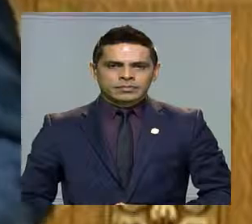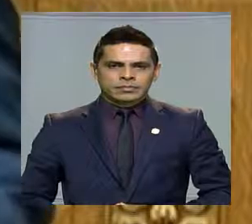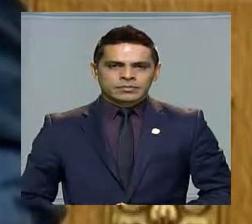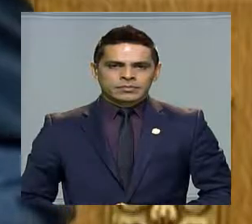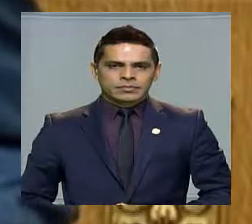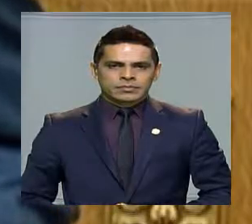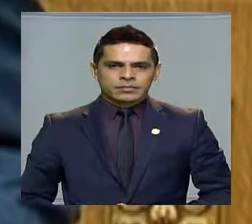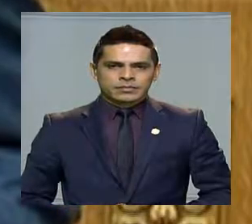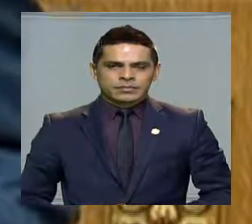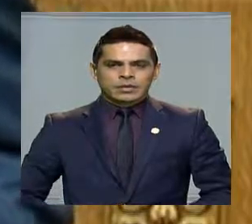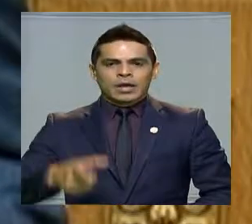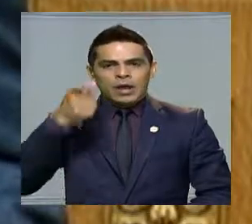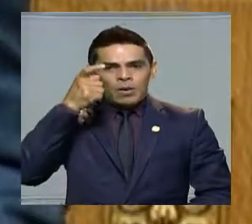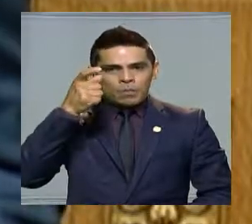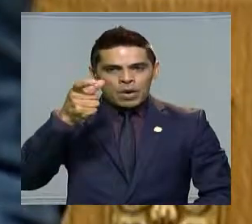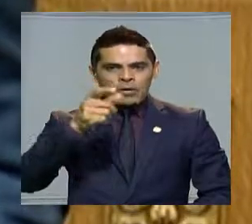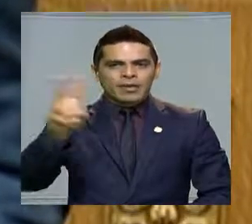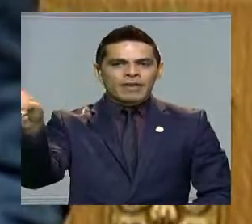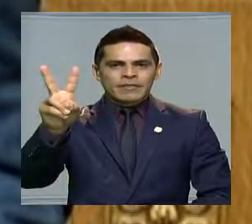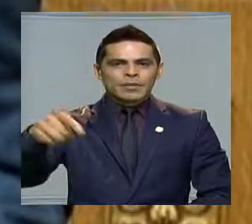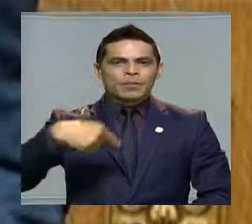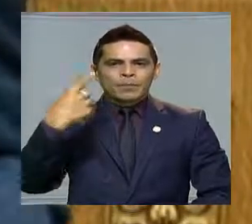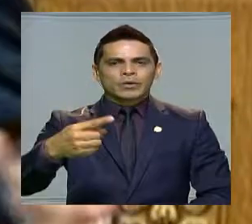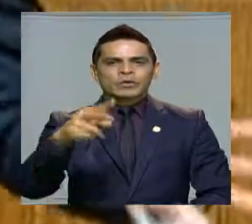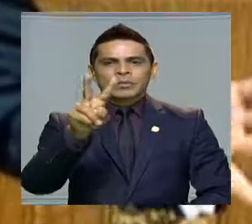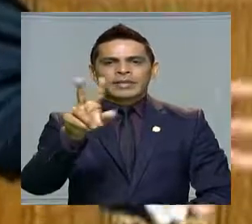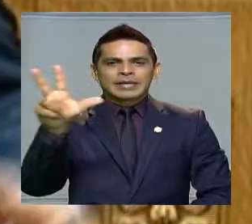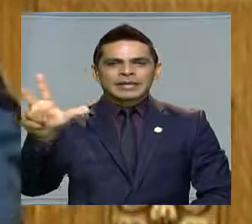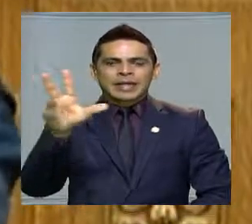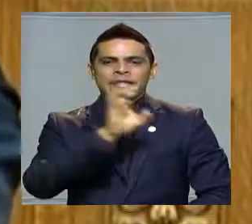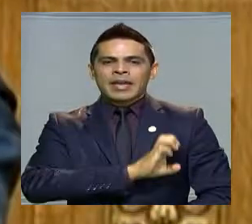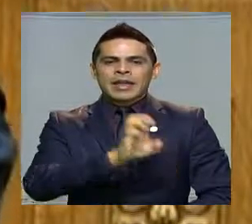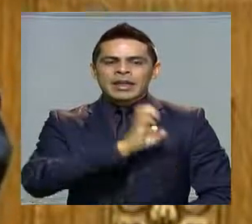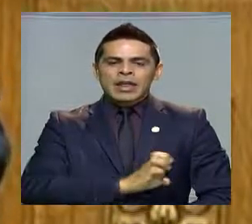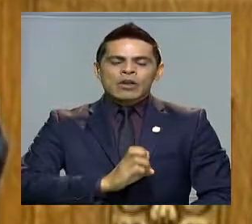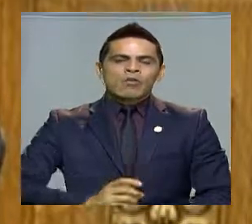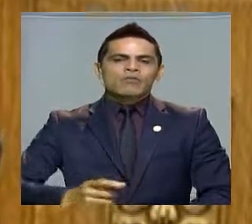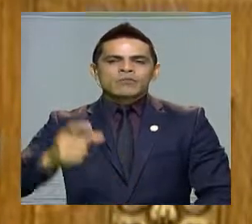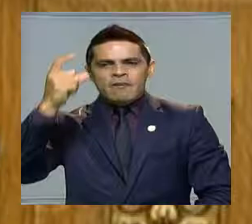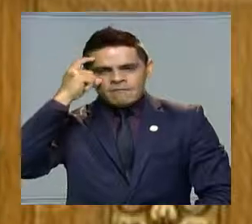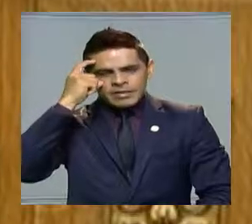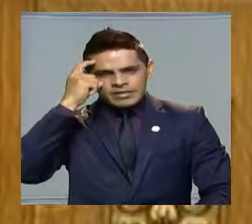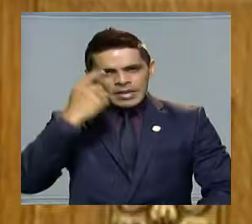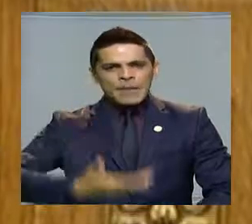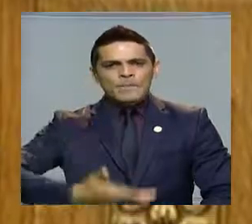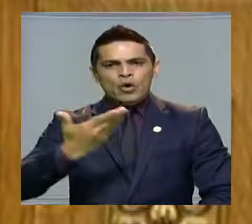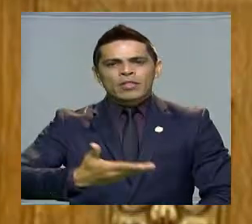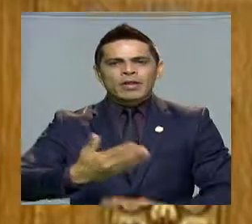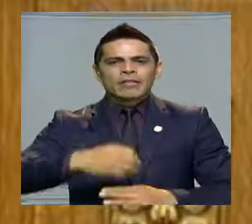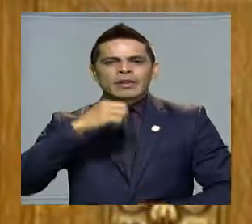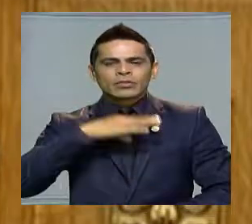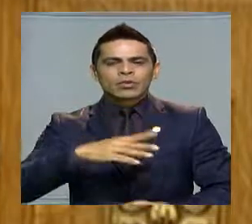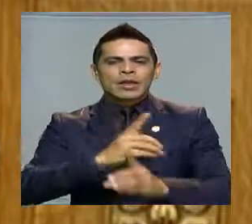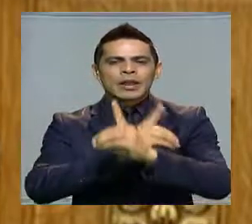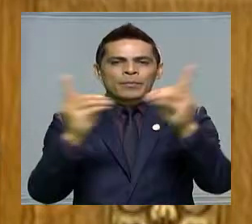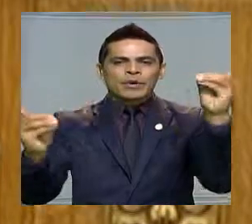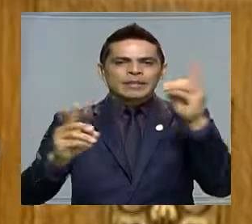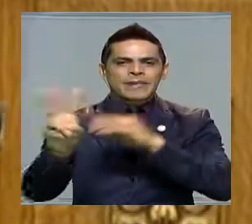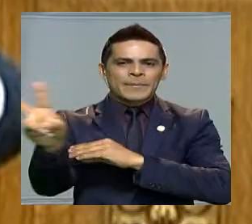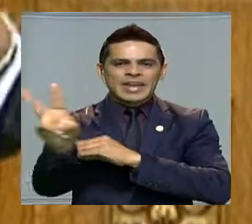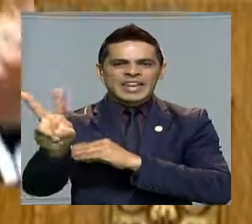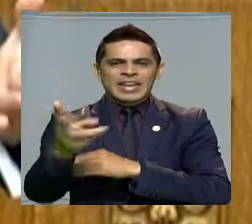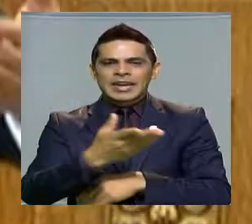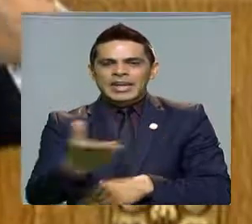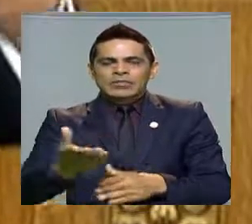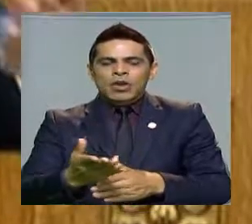Lo de Venezuela el próximo 23 de enero, una fecha célebre de la democracia venezolana, donde